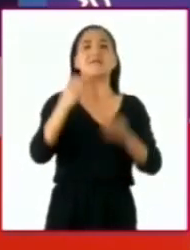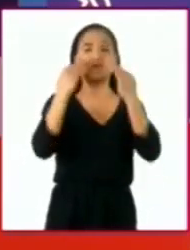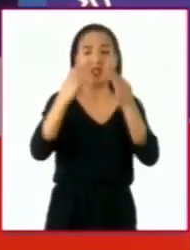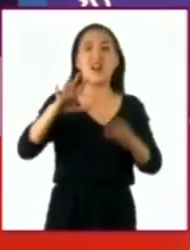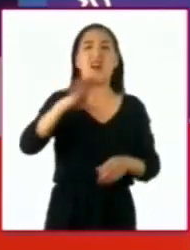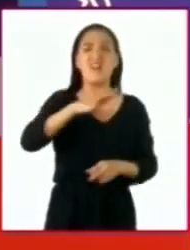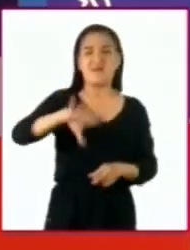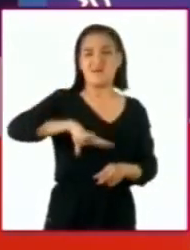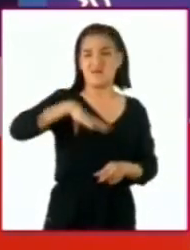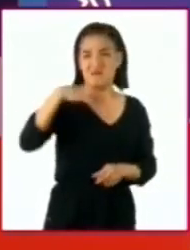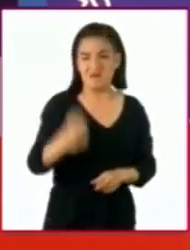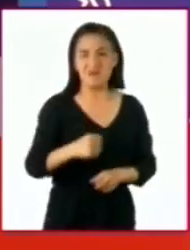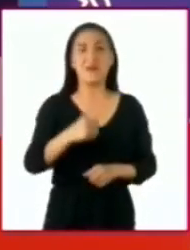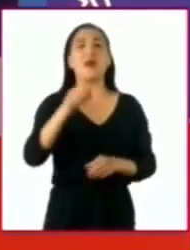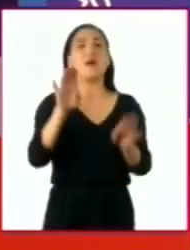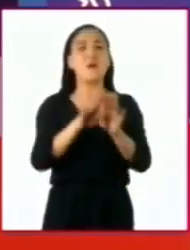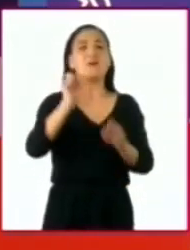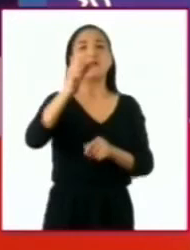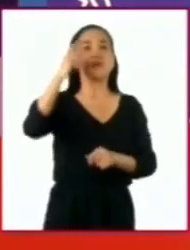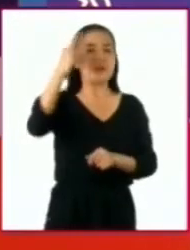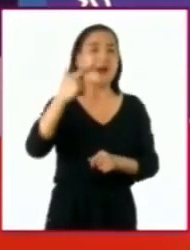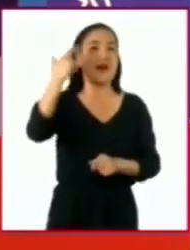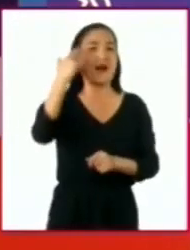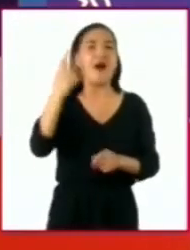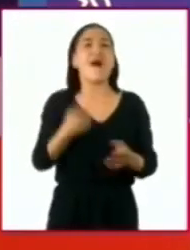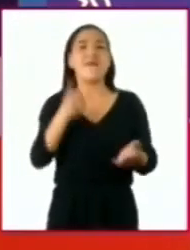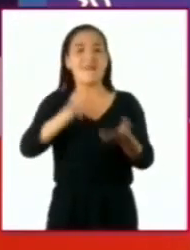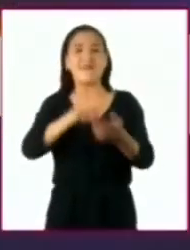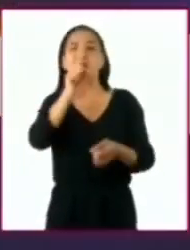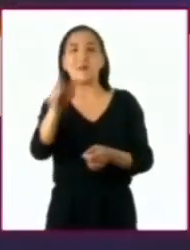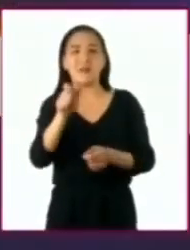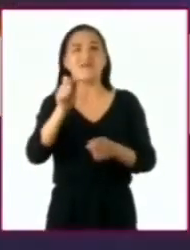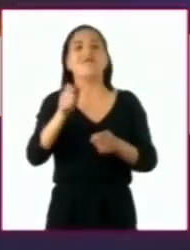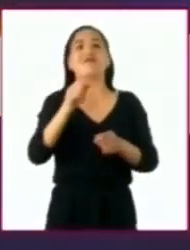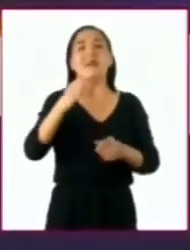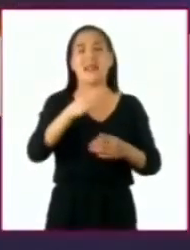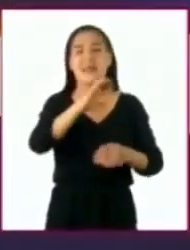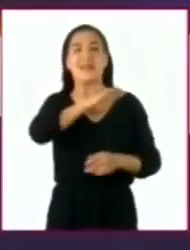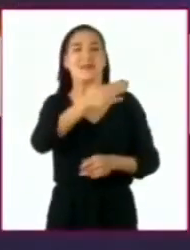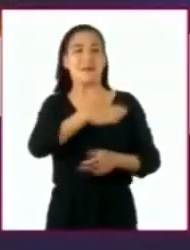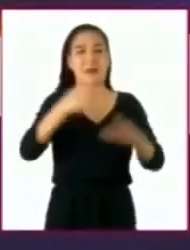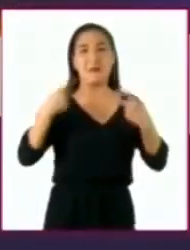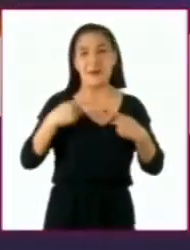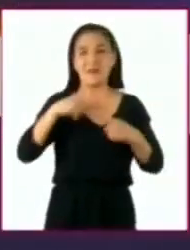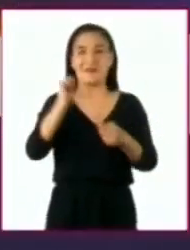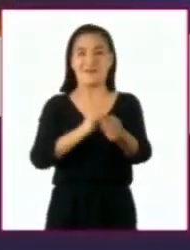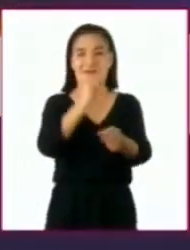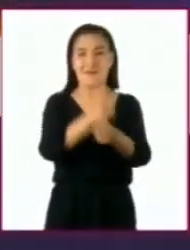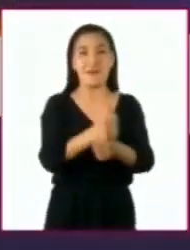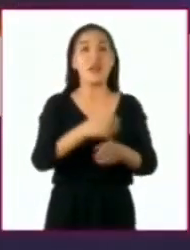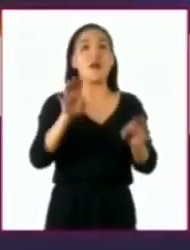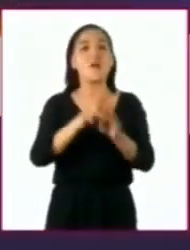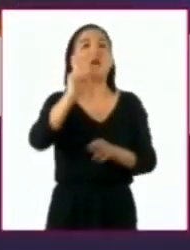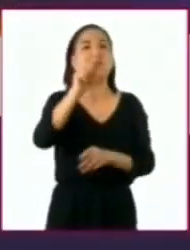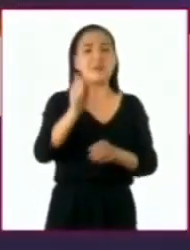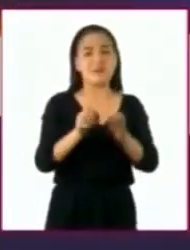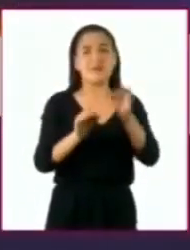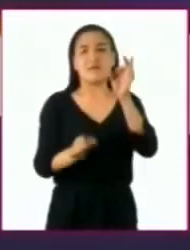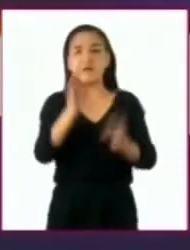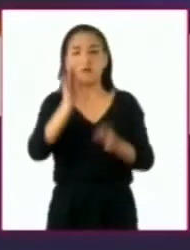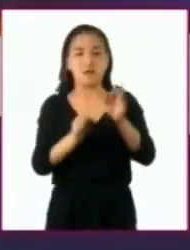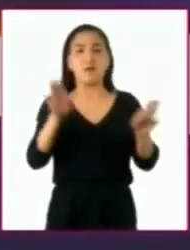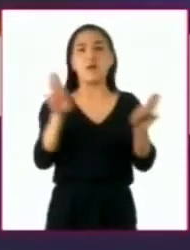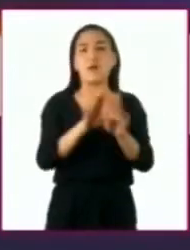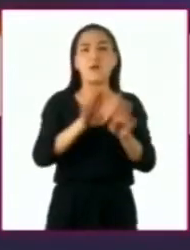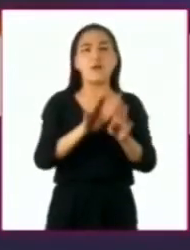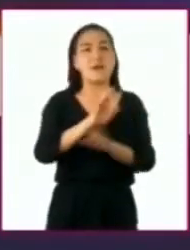encomenderos, incluso de reinos afines a los conquistadores. Afortunadamente, el juicio determinó que el tributo